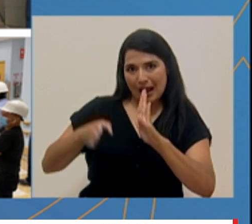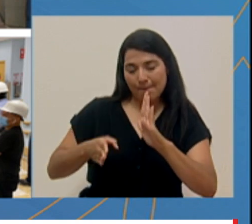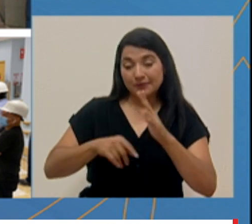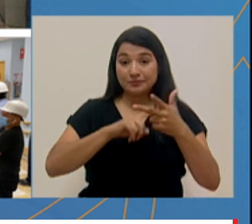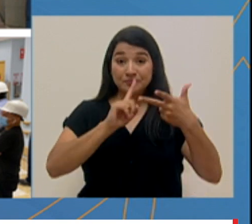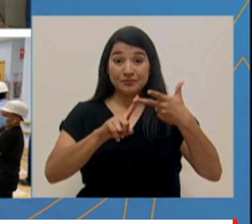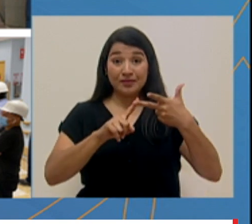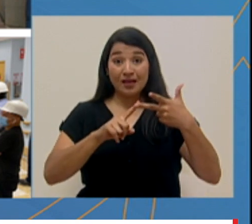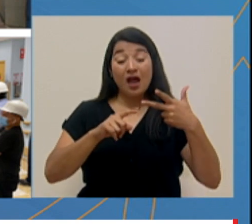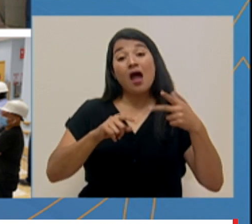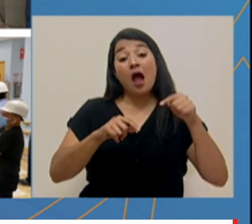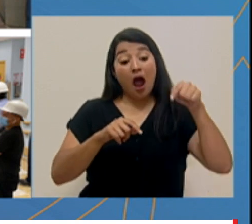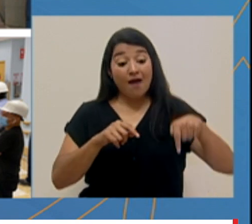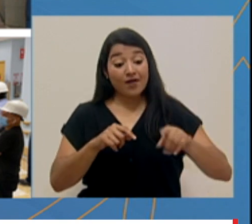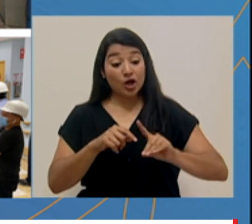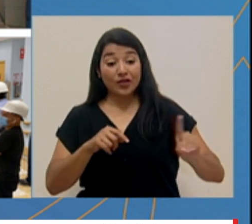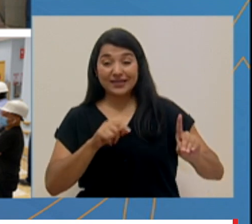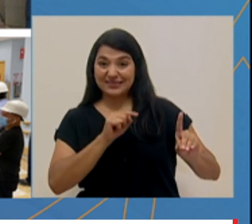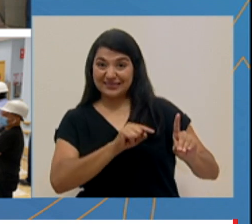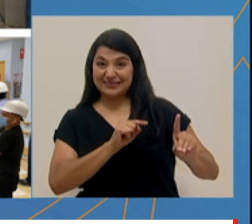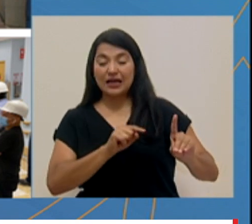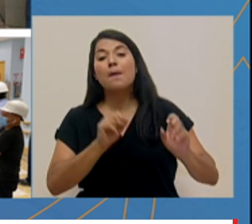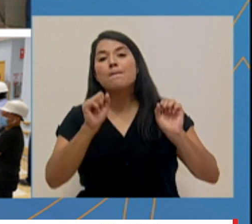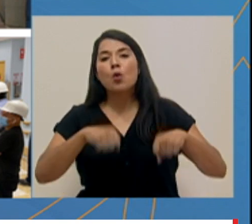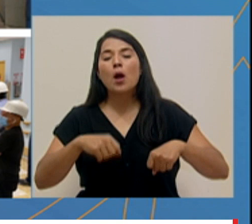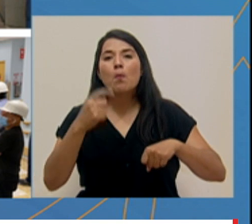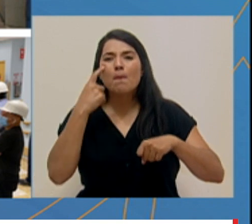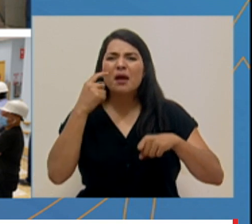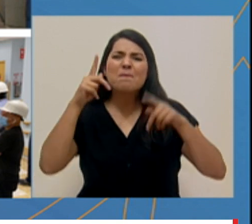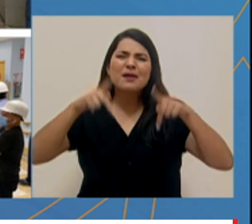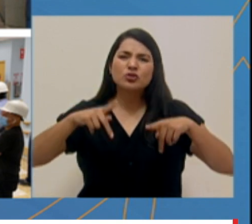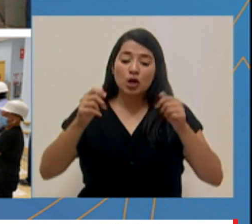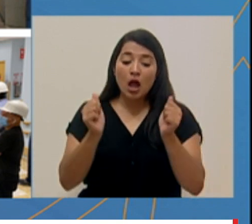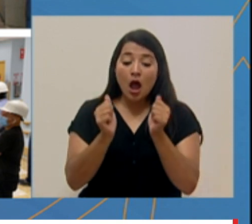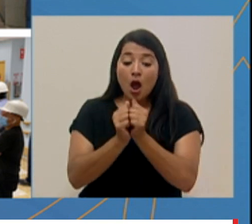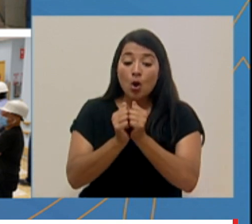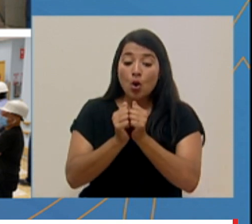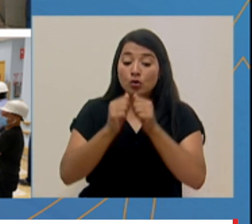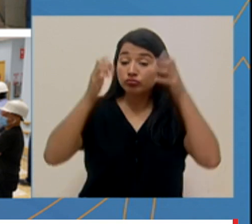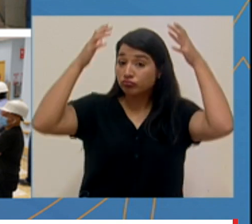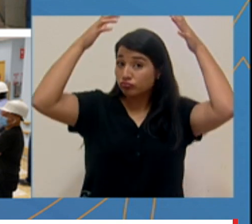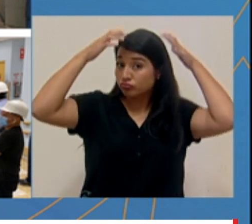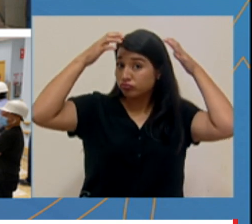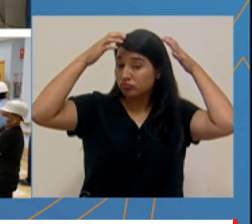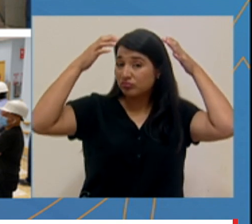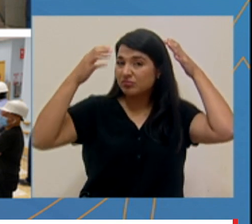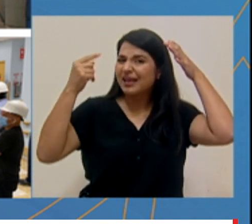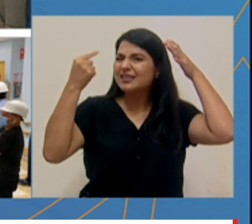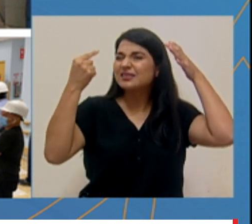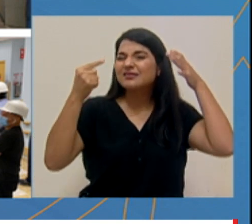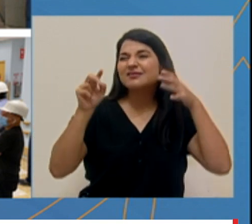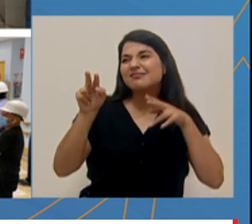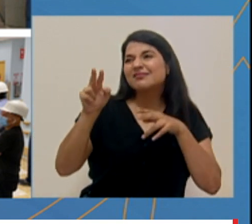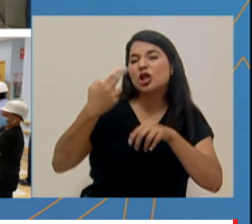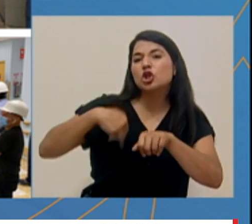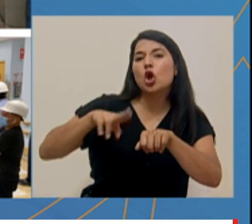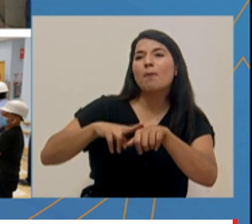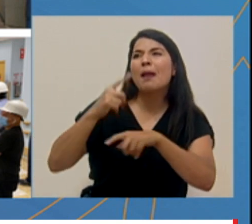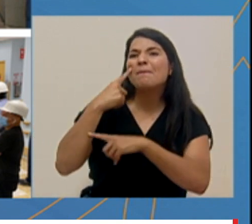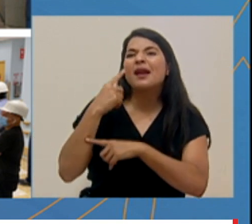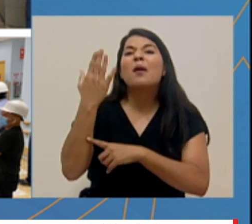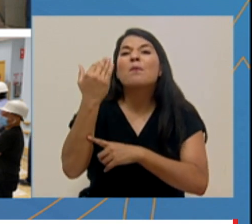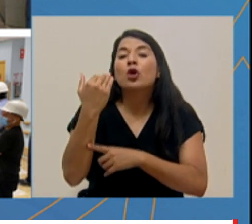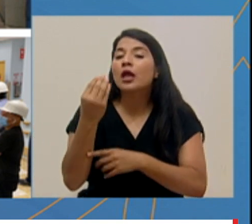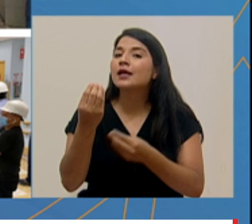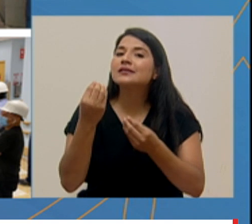donde la gente con casco ya es una rutina en nuestros hospitales verlos, porque están viendo dónde se puede